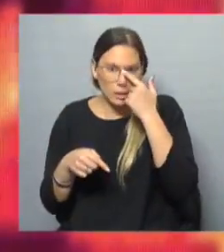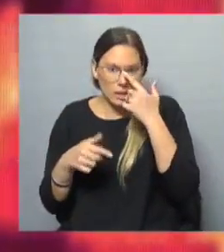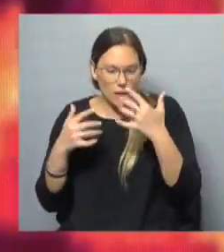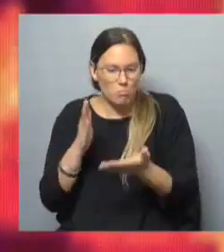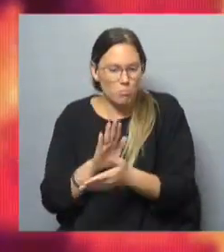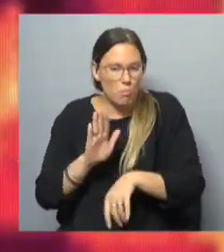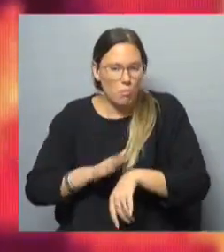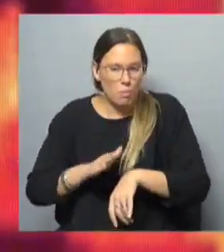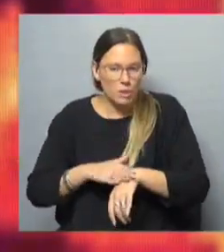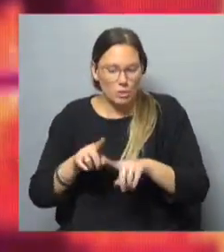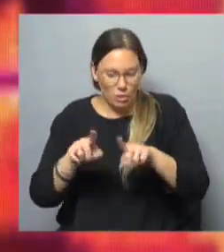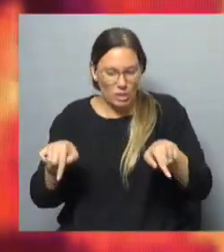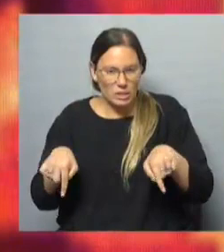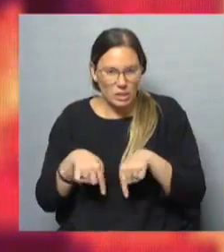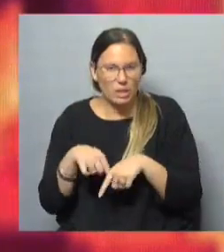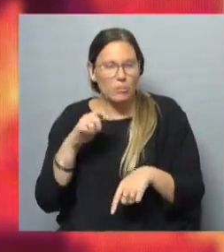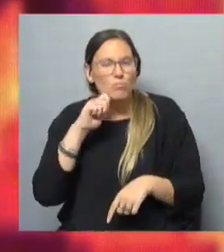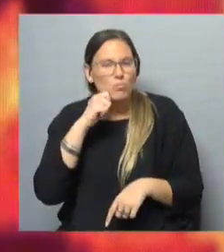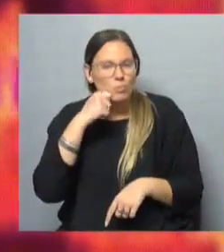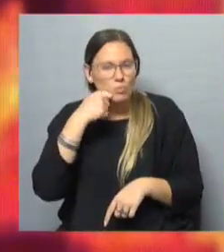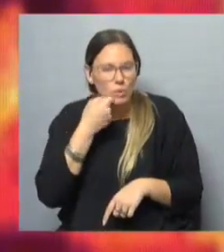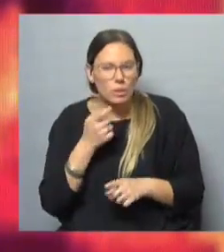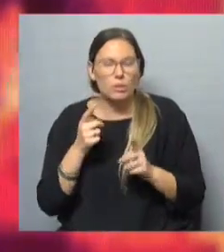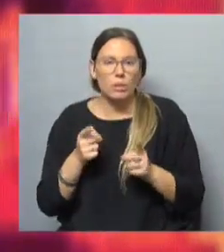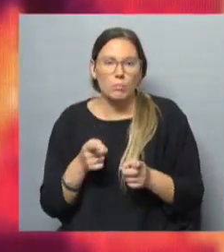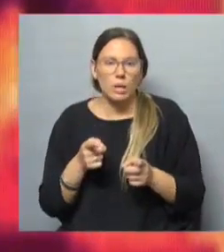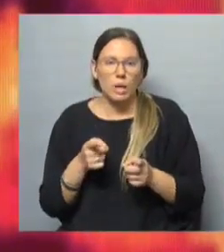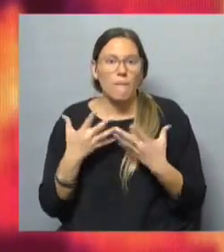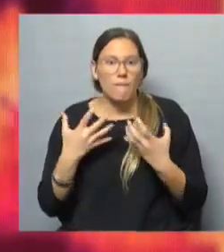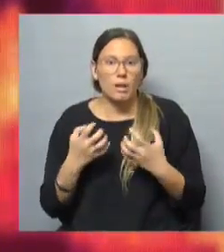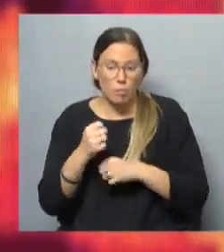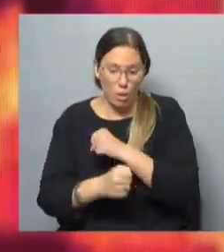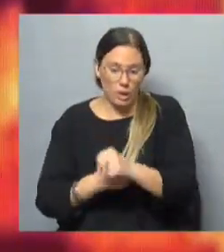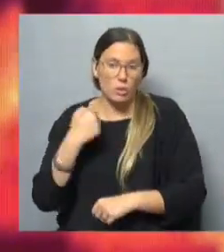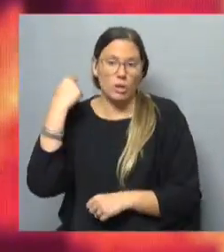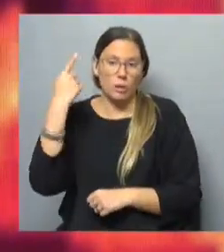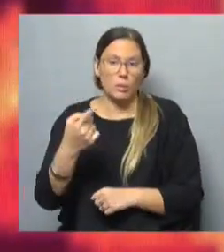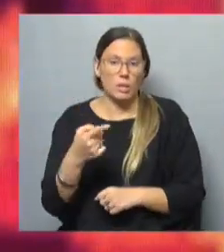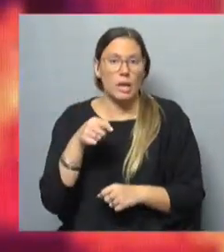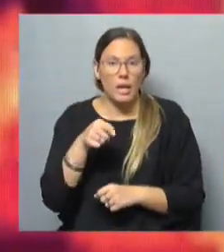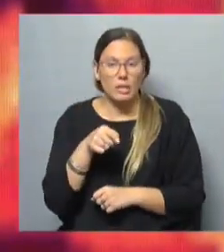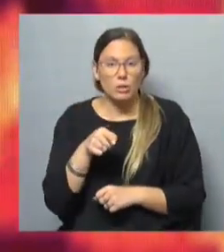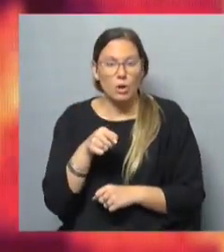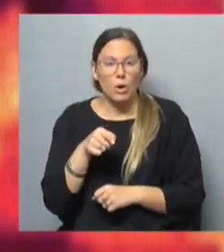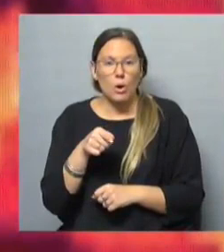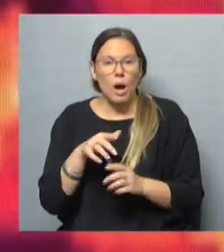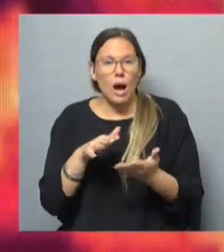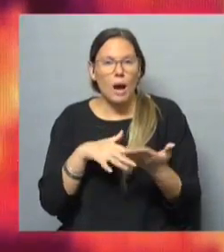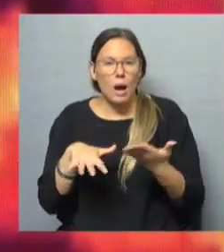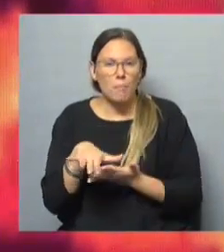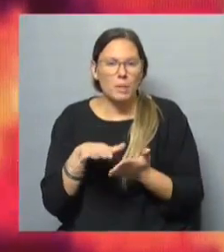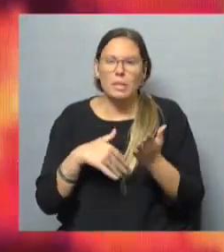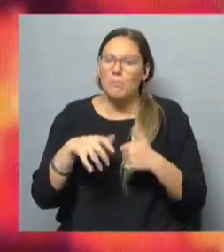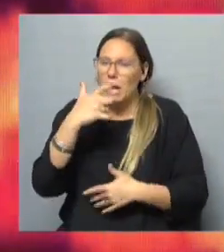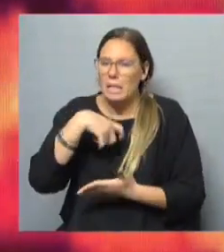escena. Claro. Viste, que eso es muy lindo y, de hecho, tenemos muchas ganas el año que viene de llevar todo esto a un ambiente más